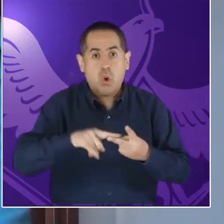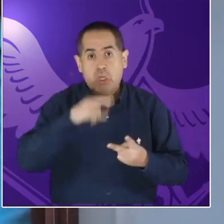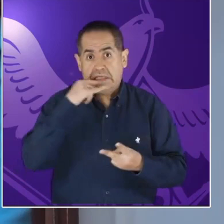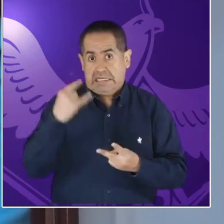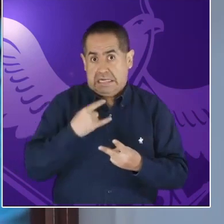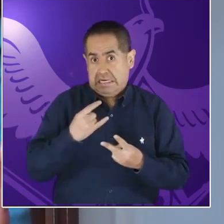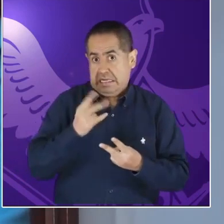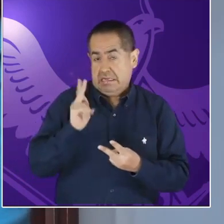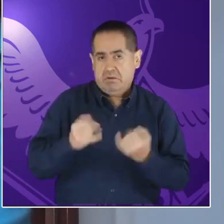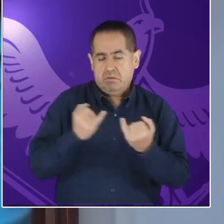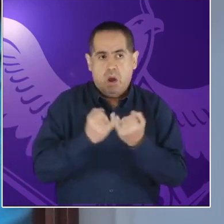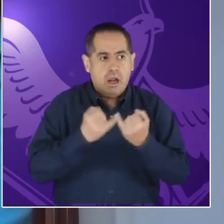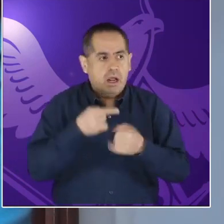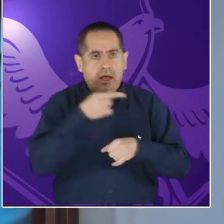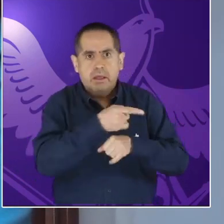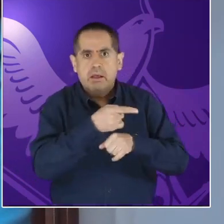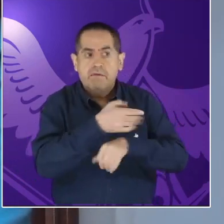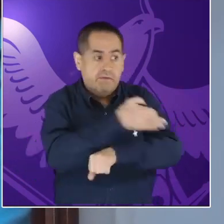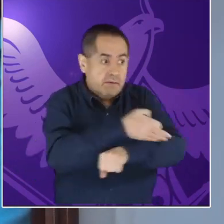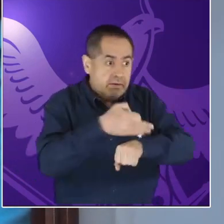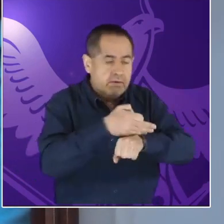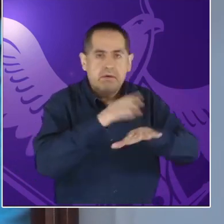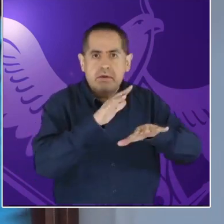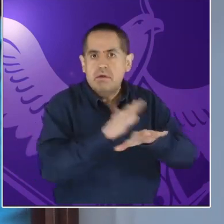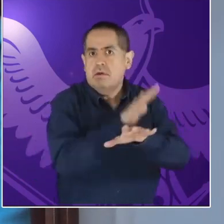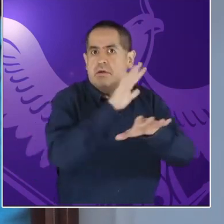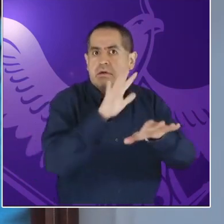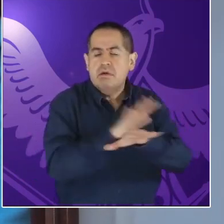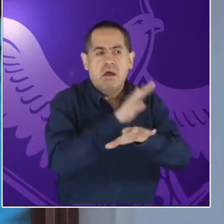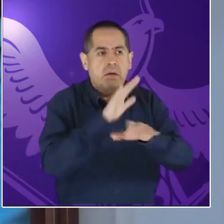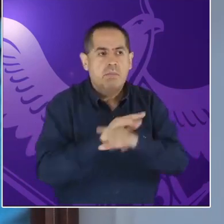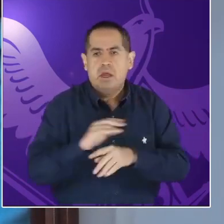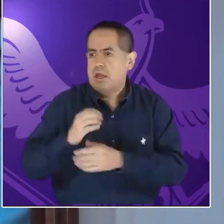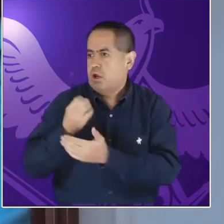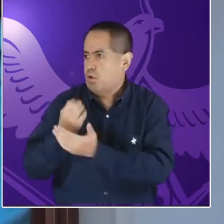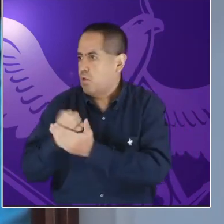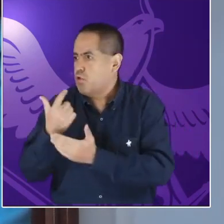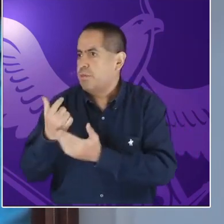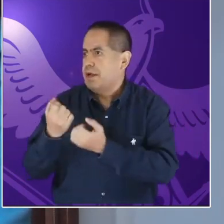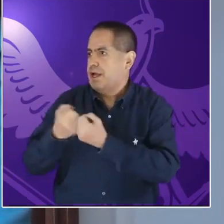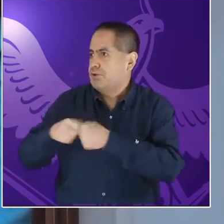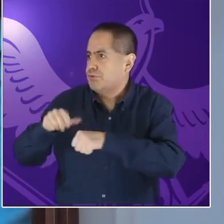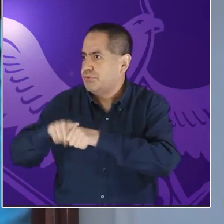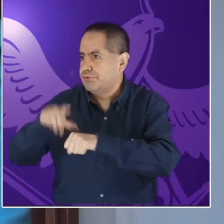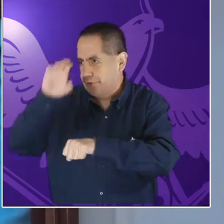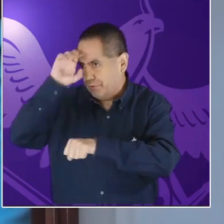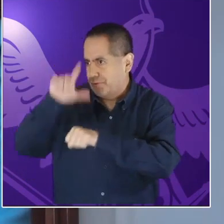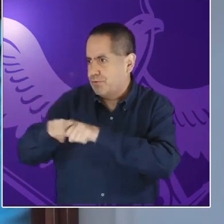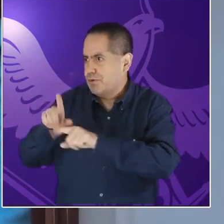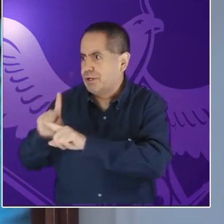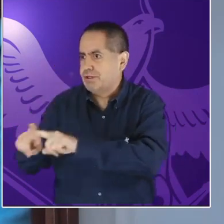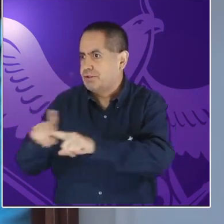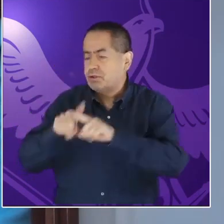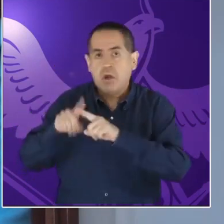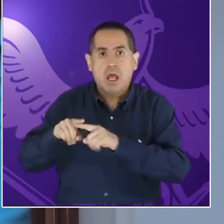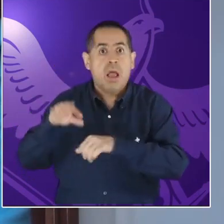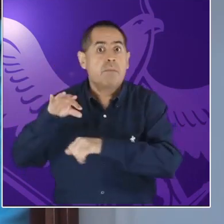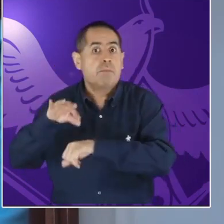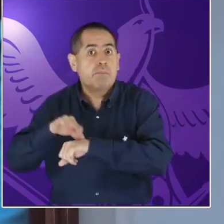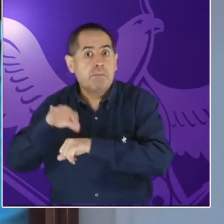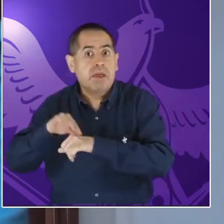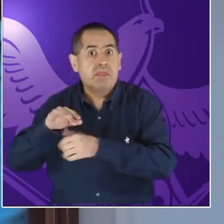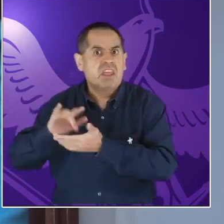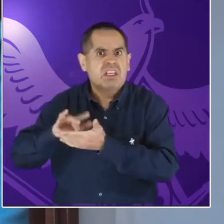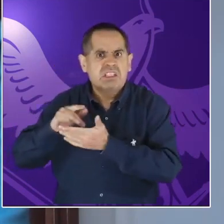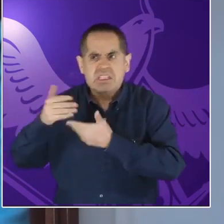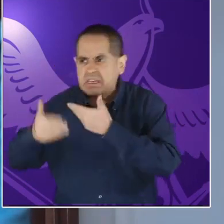Chile, han sido impactados por estos cambios socioeconómicos, socioculturales, ¿no? El avance de la medicina, de las